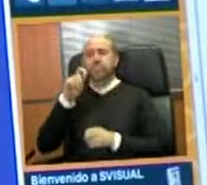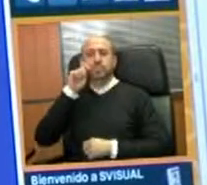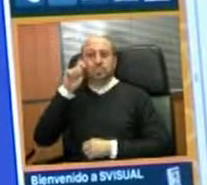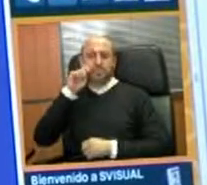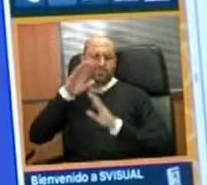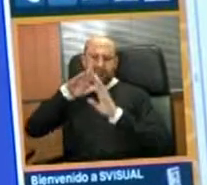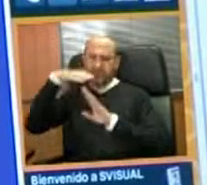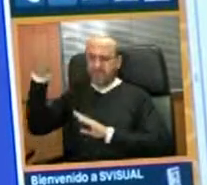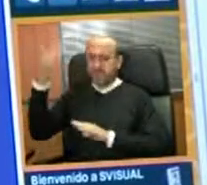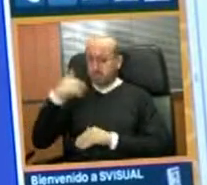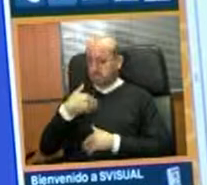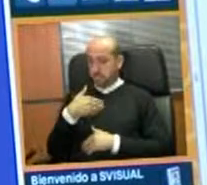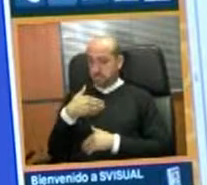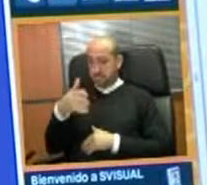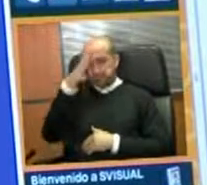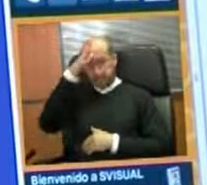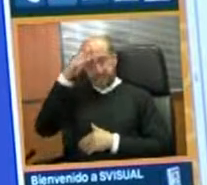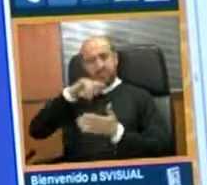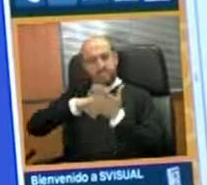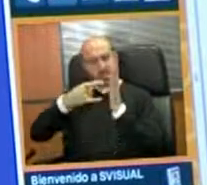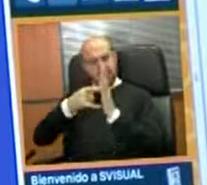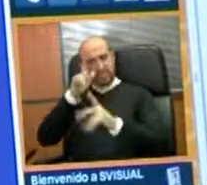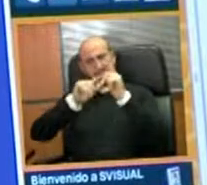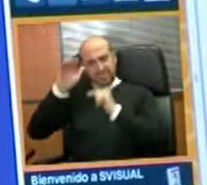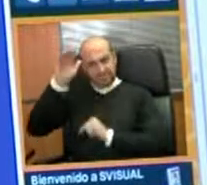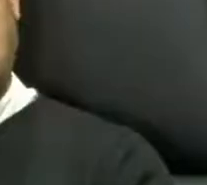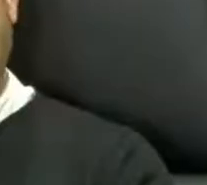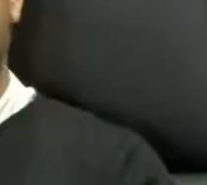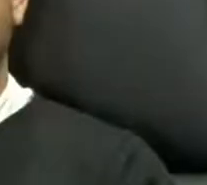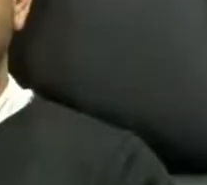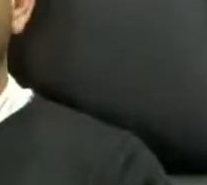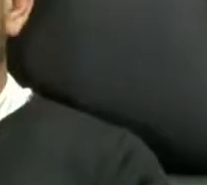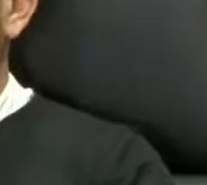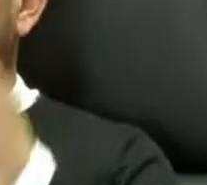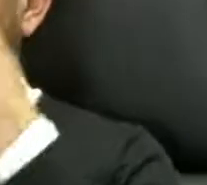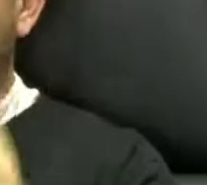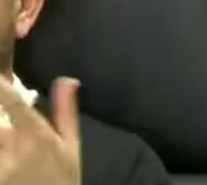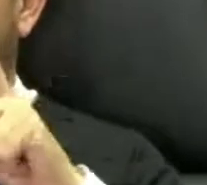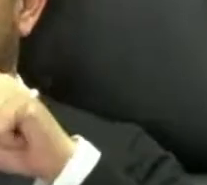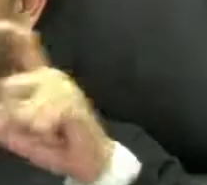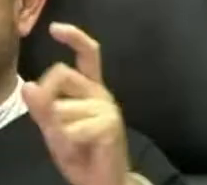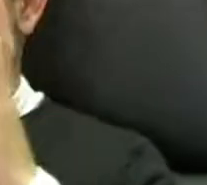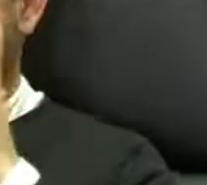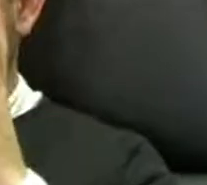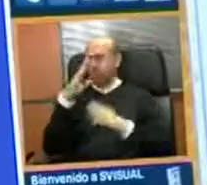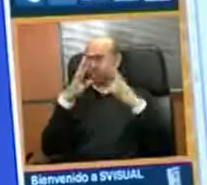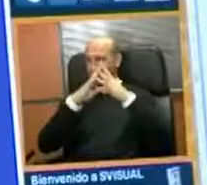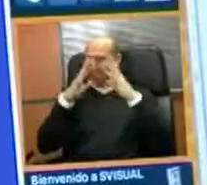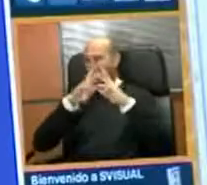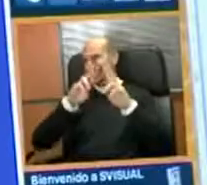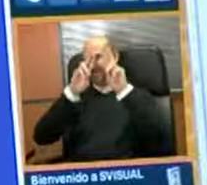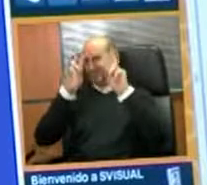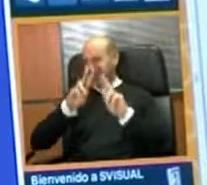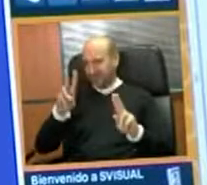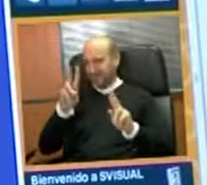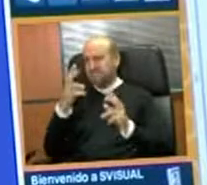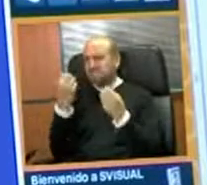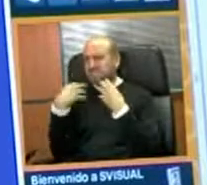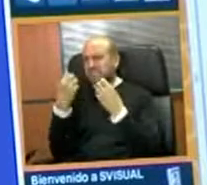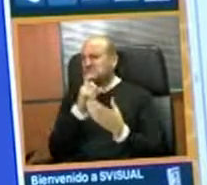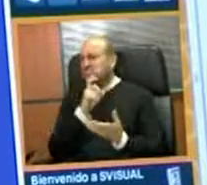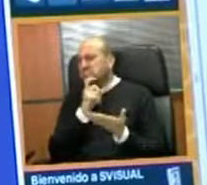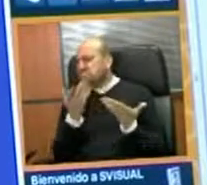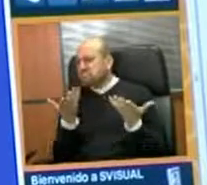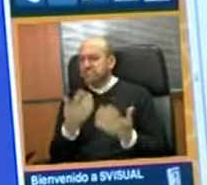informarme estoy planeando un viaje para este próximo verano al extranjero Y quisiera recibir